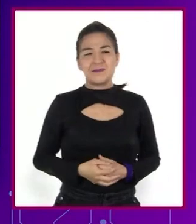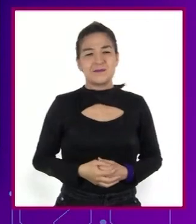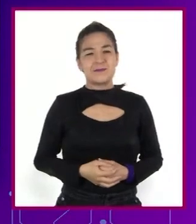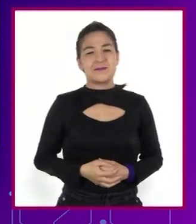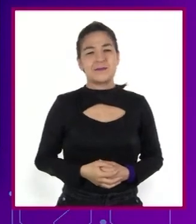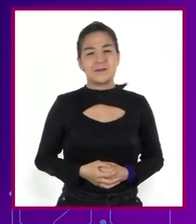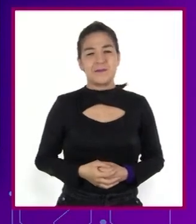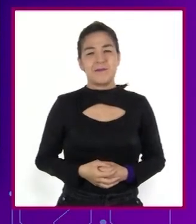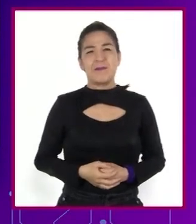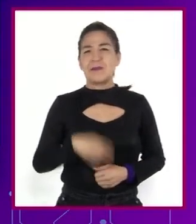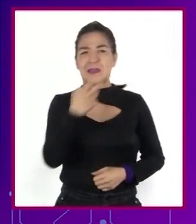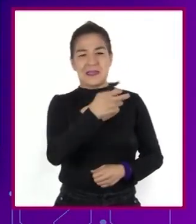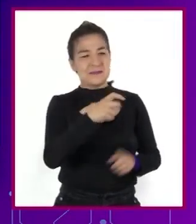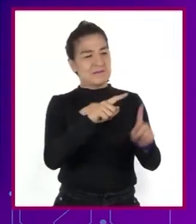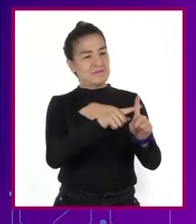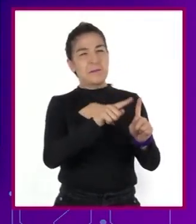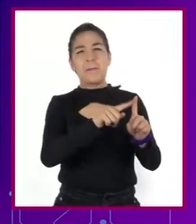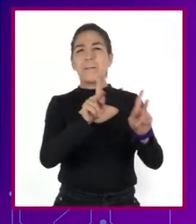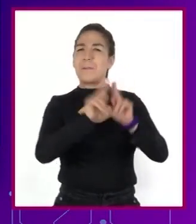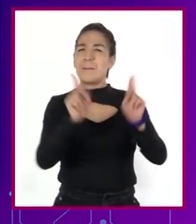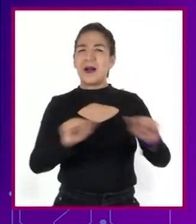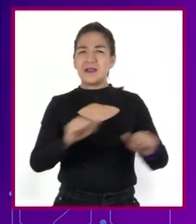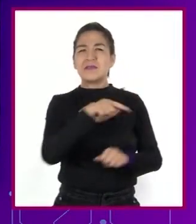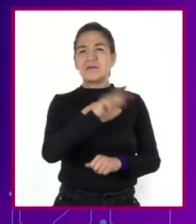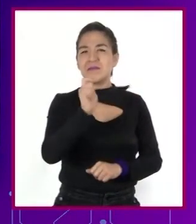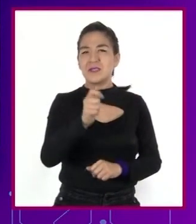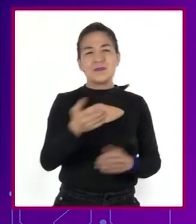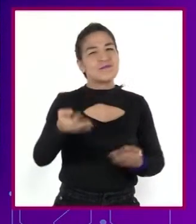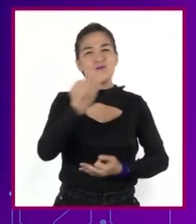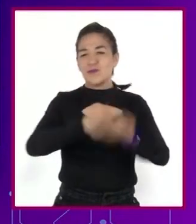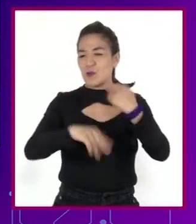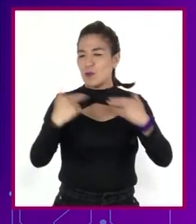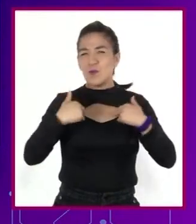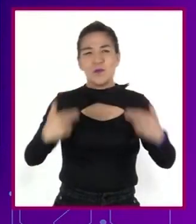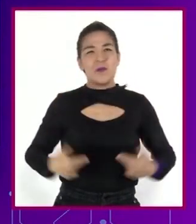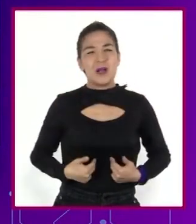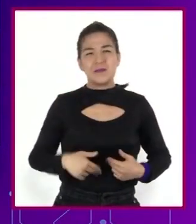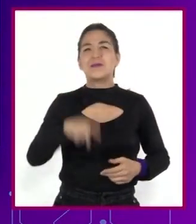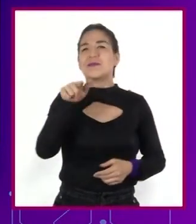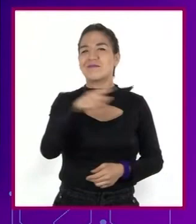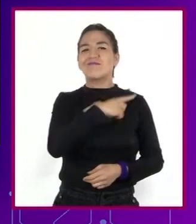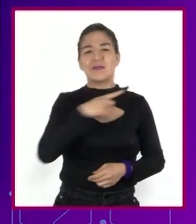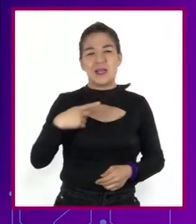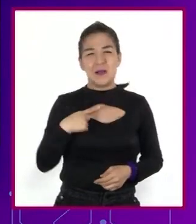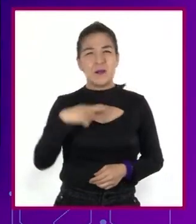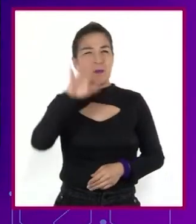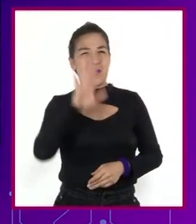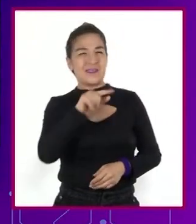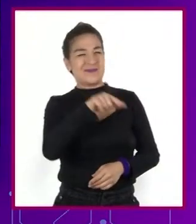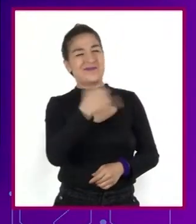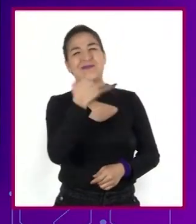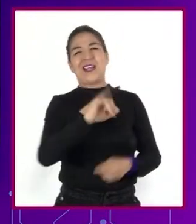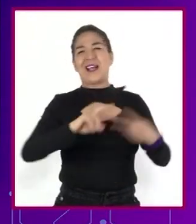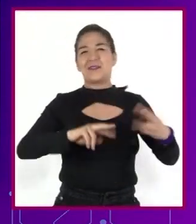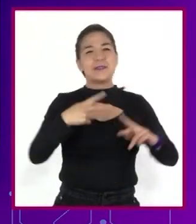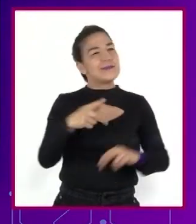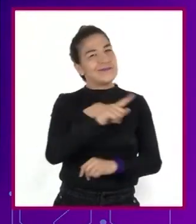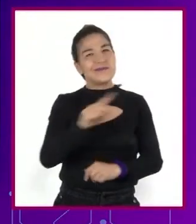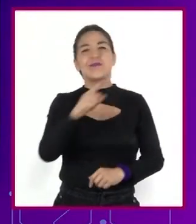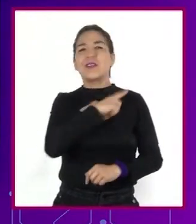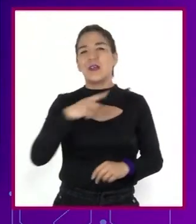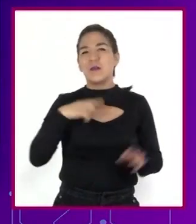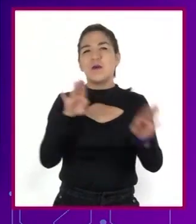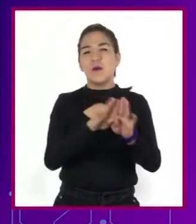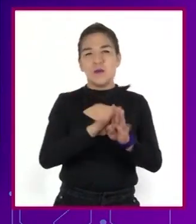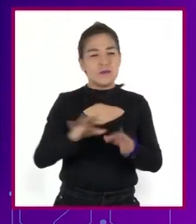La paz es una condición de la naturaleza humana, aunque parezca lo contrario. Todas las naciones se comprometen a